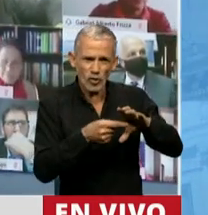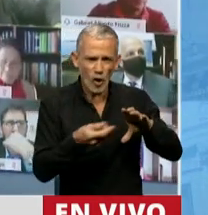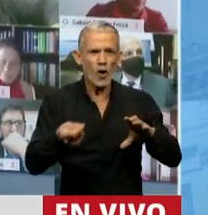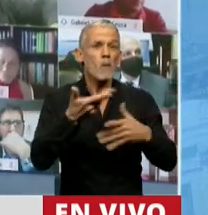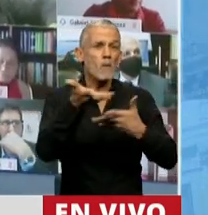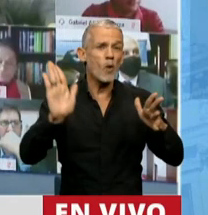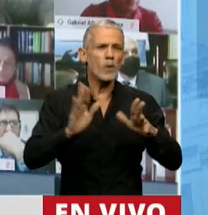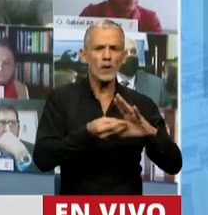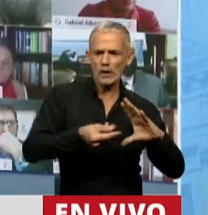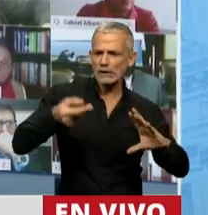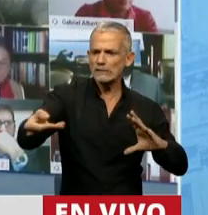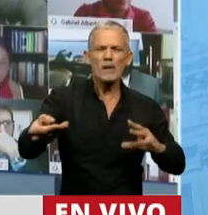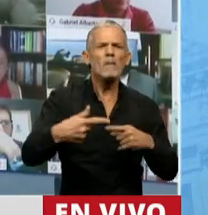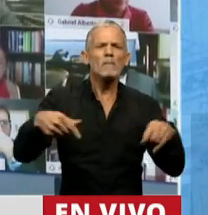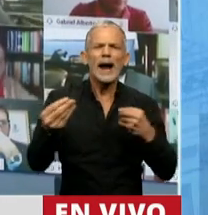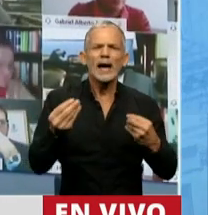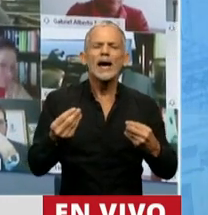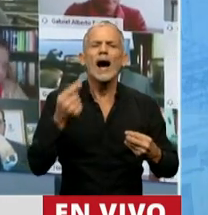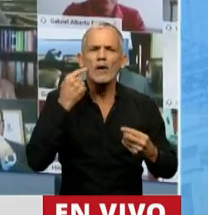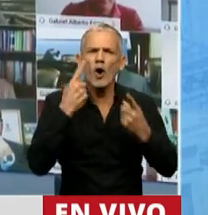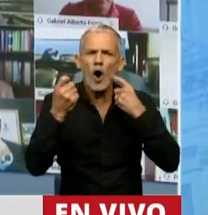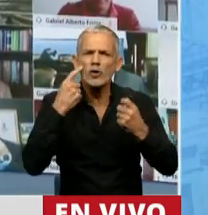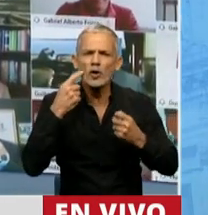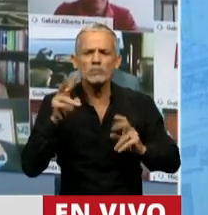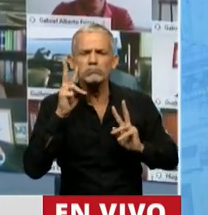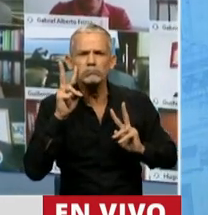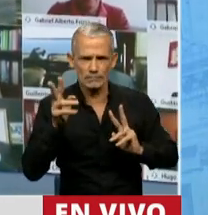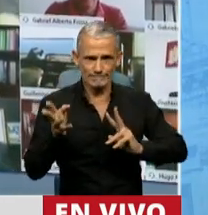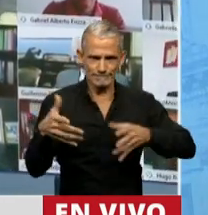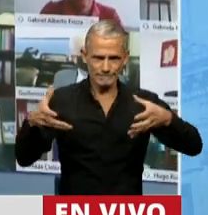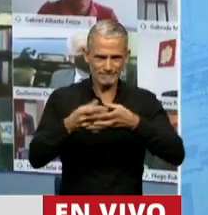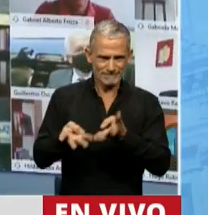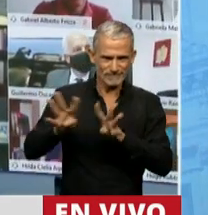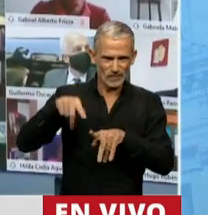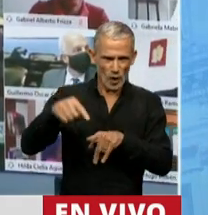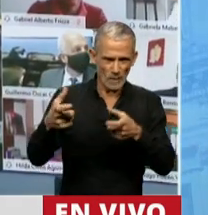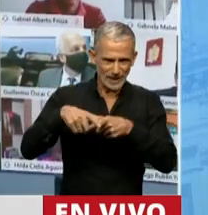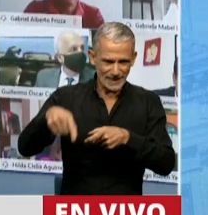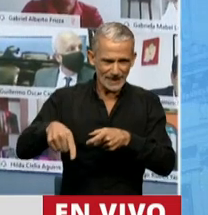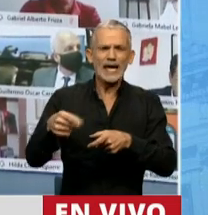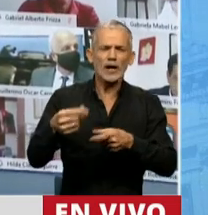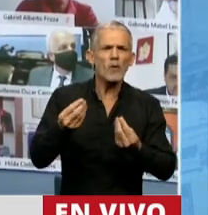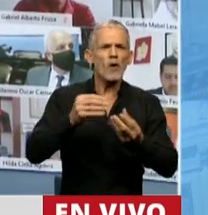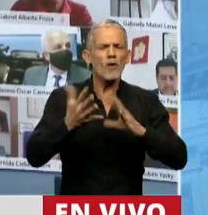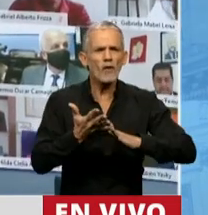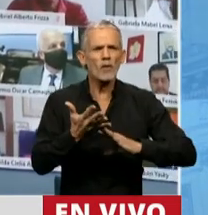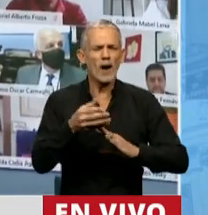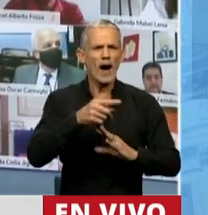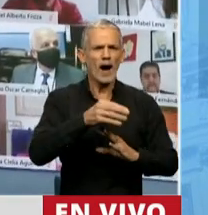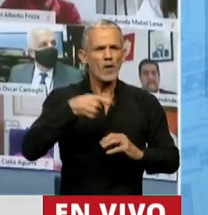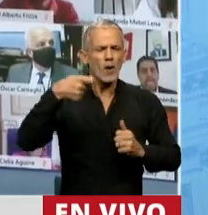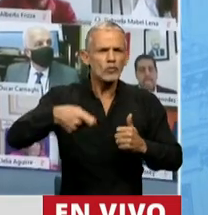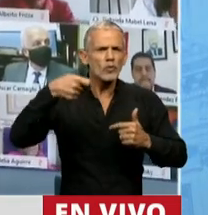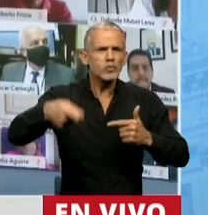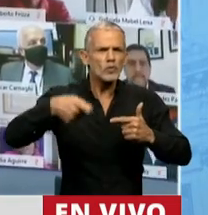el destino que tendrán los fondos y de qué manera se irán integrando